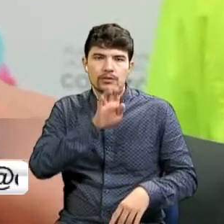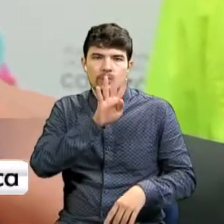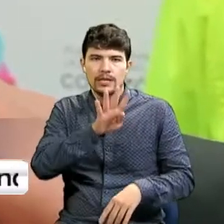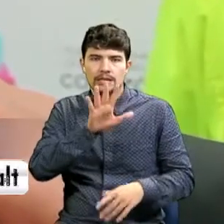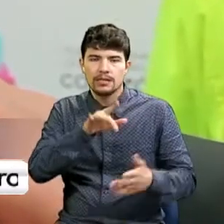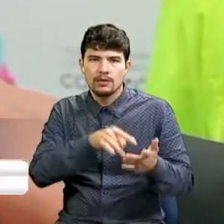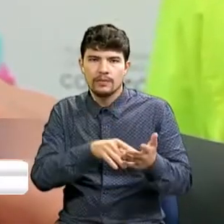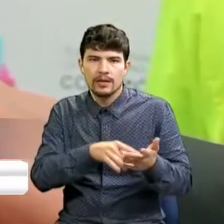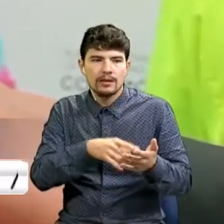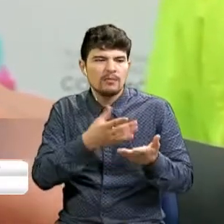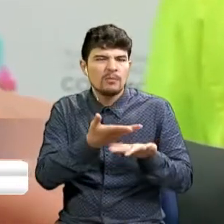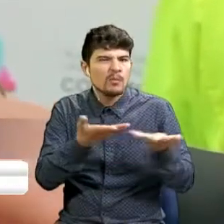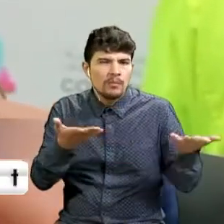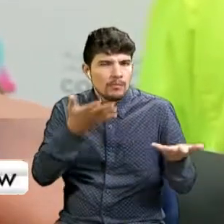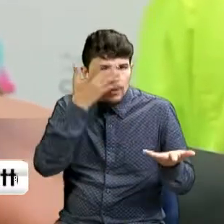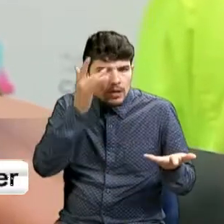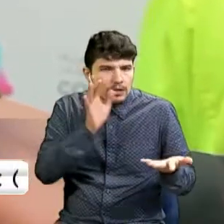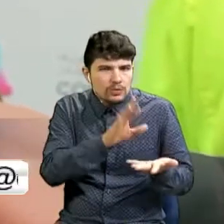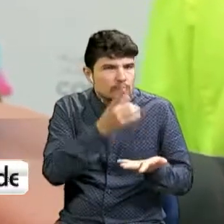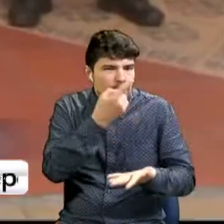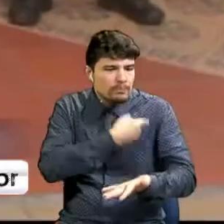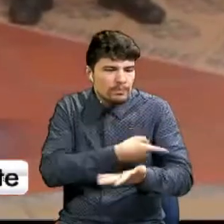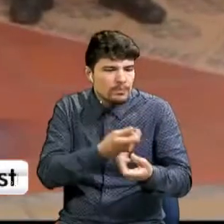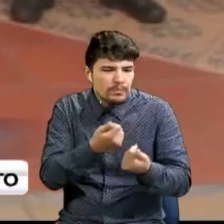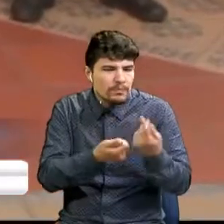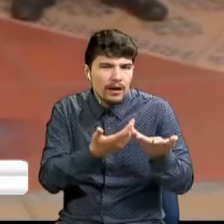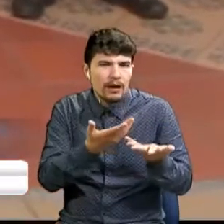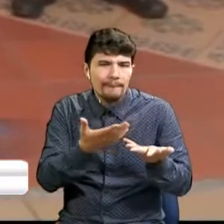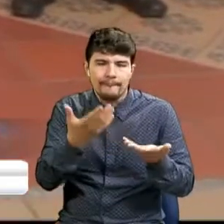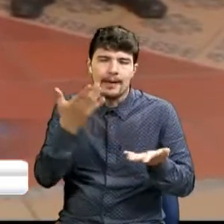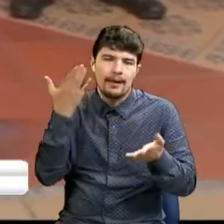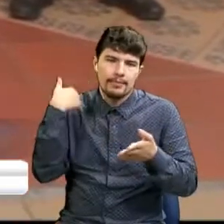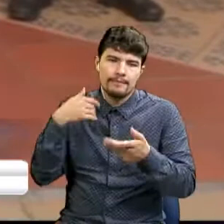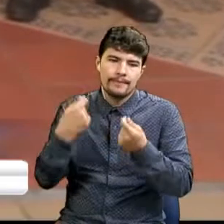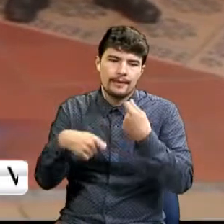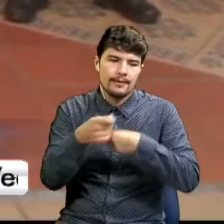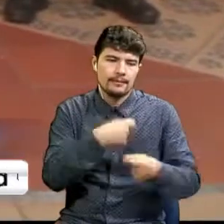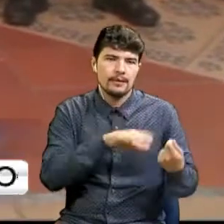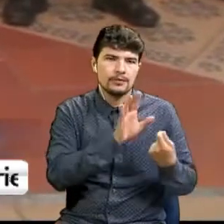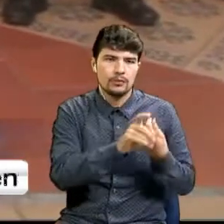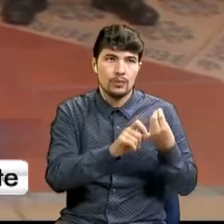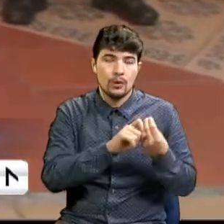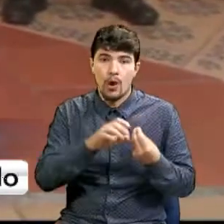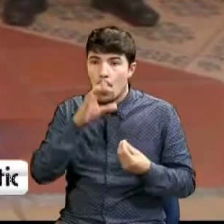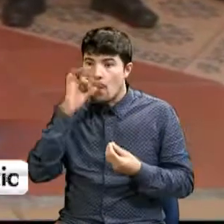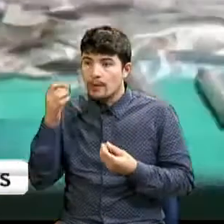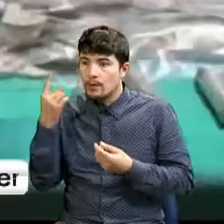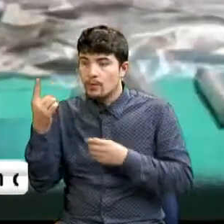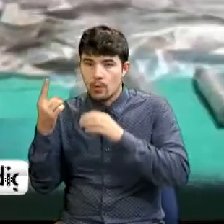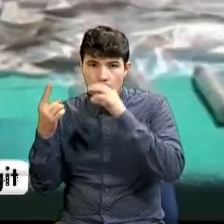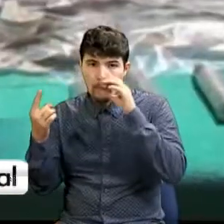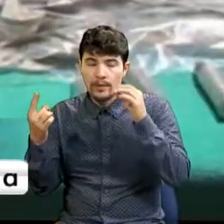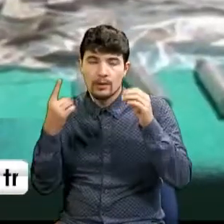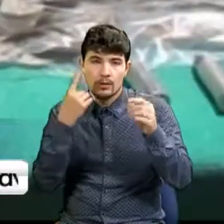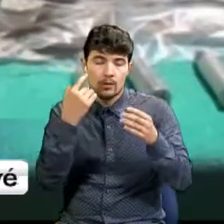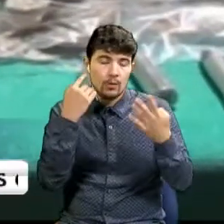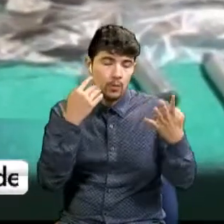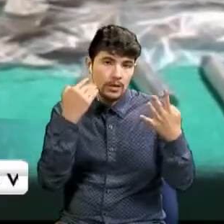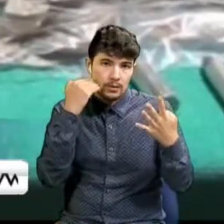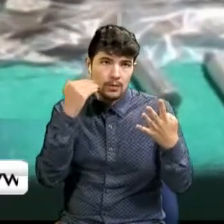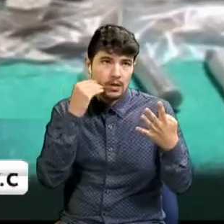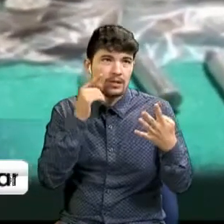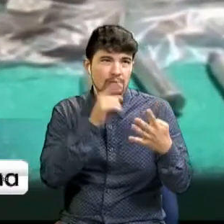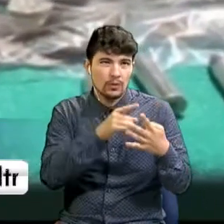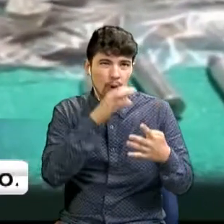de la venta de los estupefacientes. La banda, integrada por un hombre y 4 mujeres, entre ellos alias